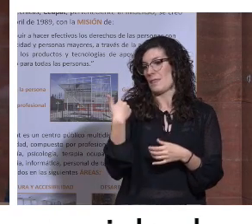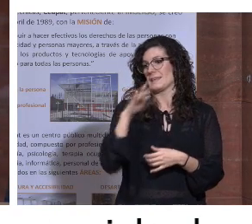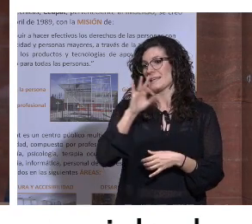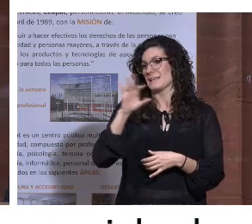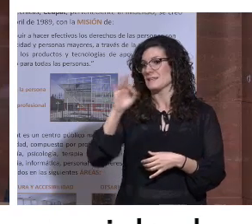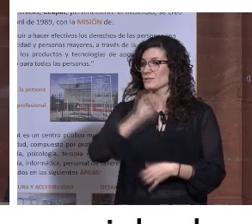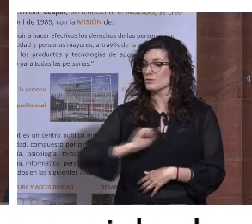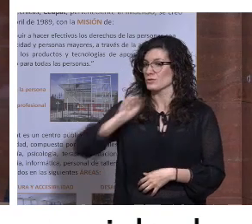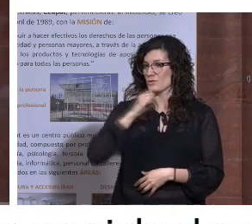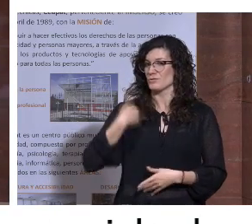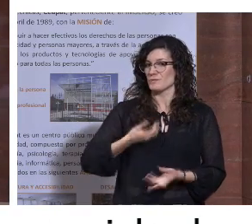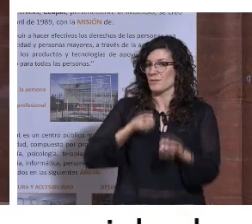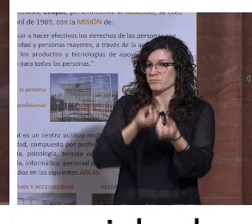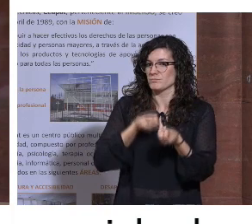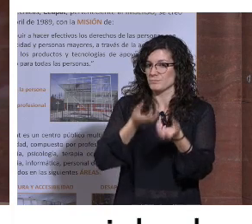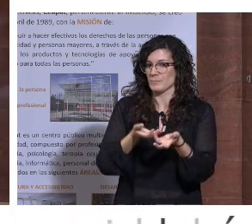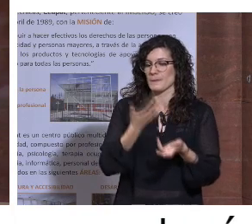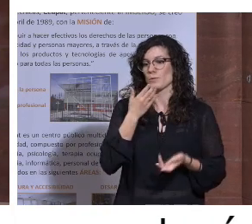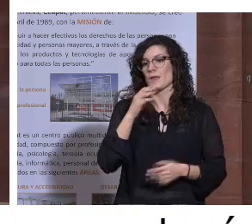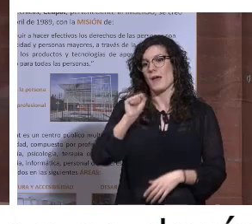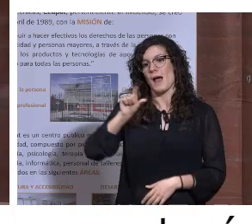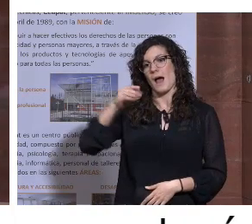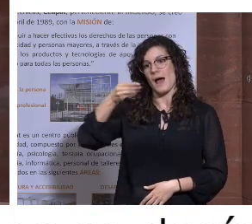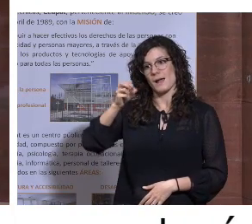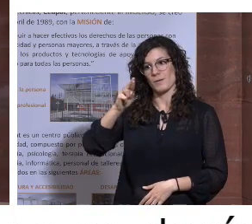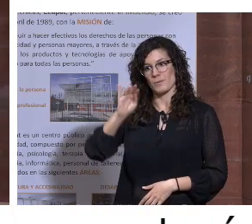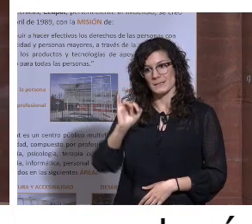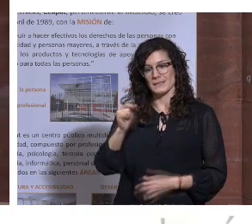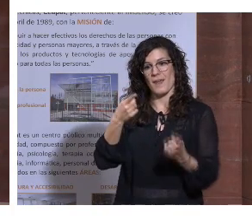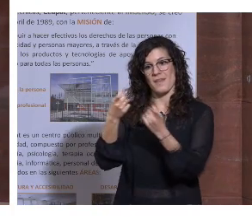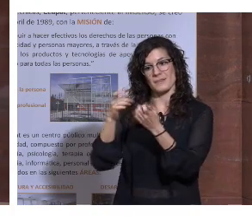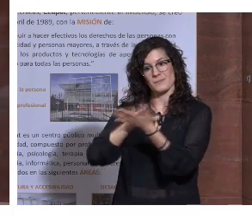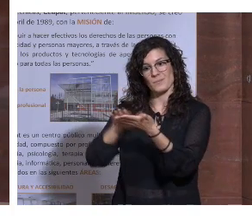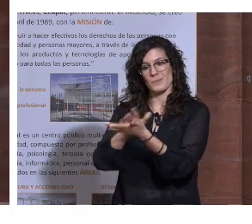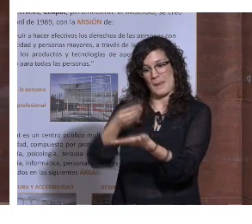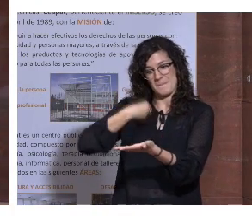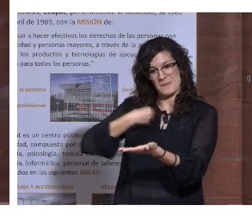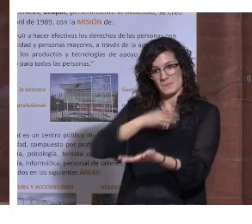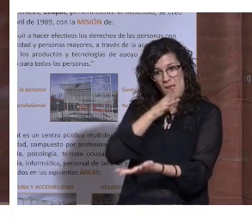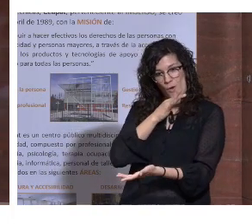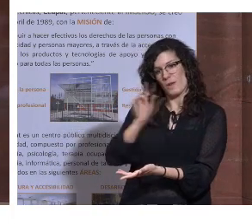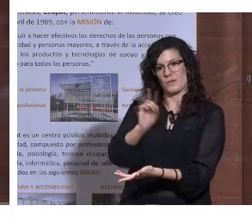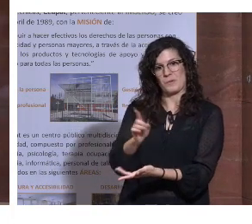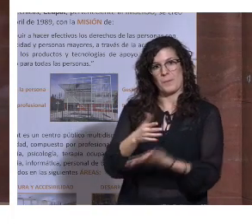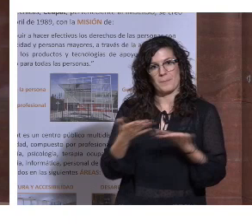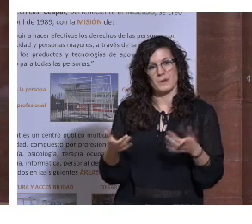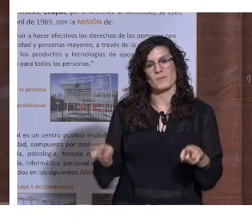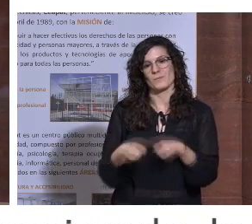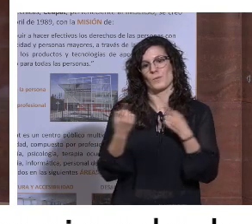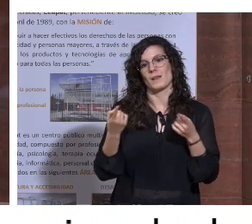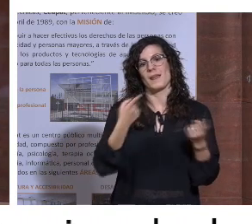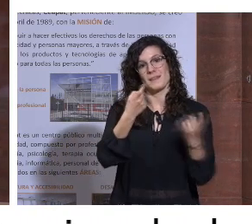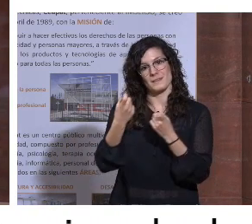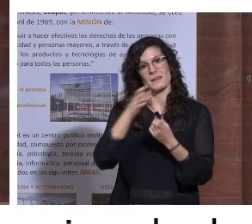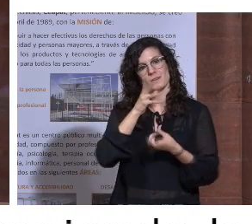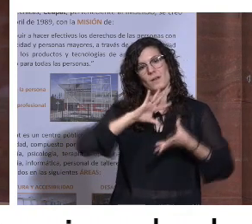Quizá las necesidades de las que hablaba Alberti no son las mismas necesidades que tenemos ahora, pero sí seguimos teniendo la necesidad de adecuarnos a esas